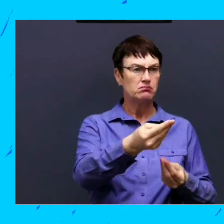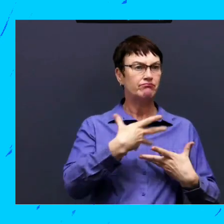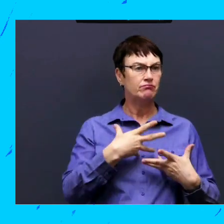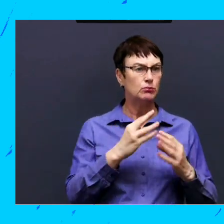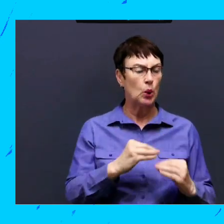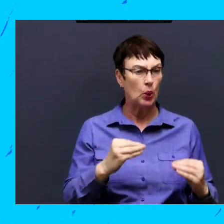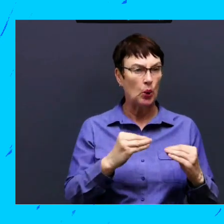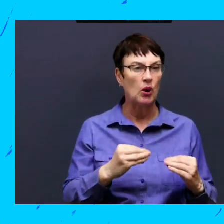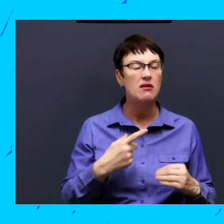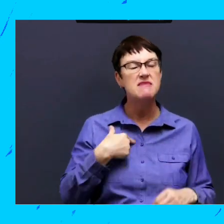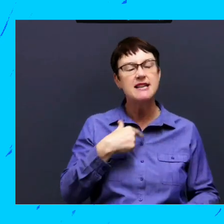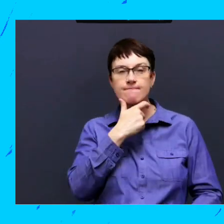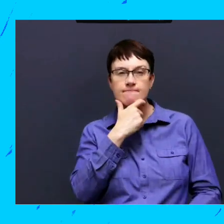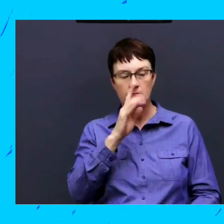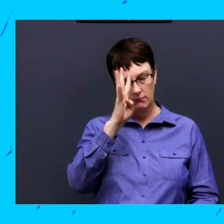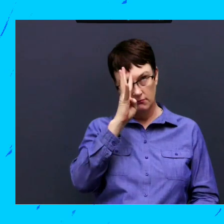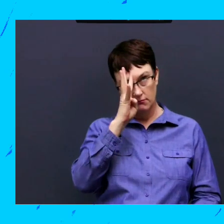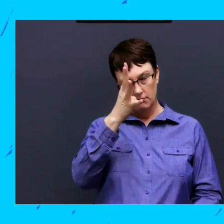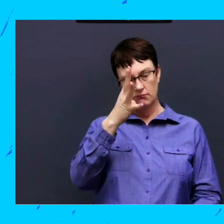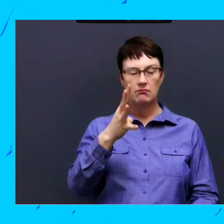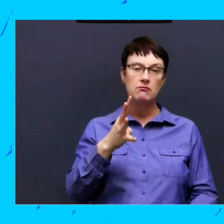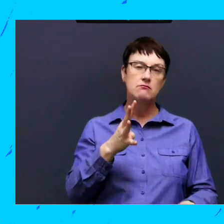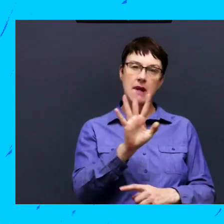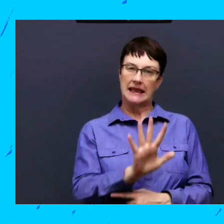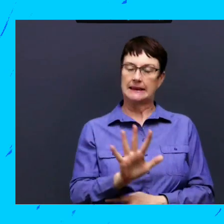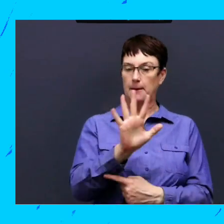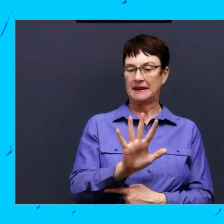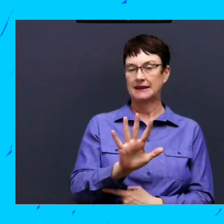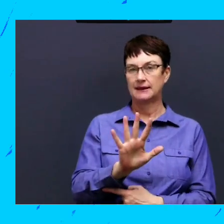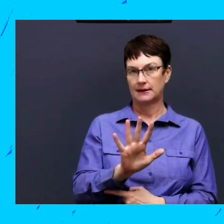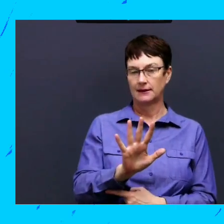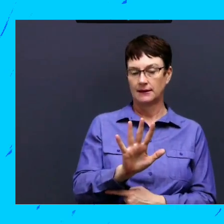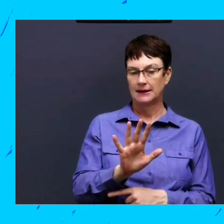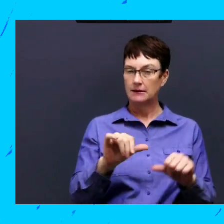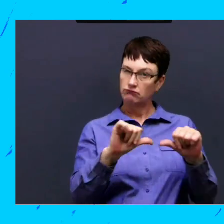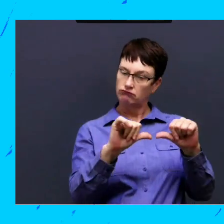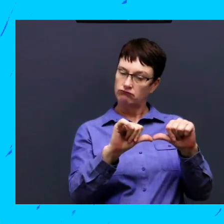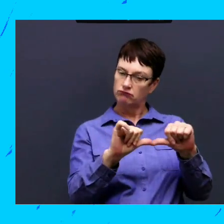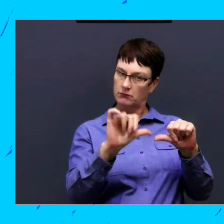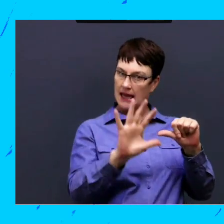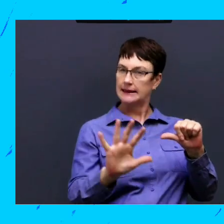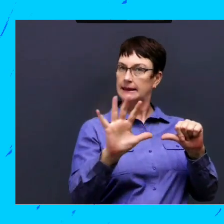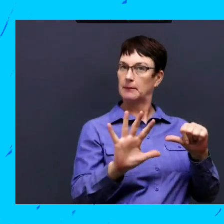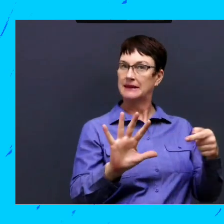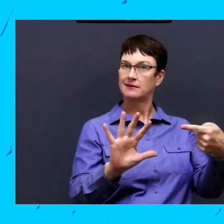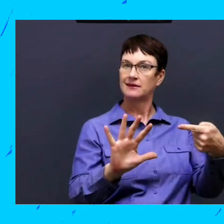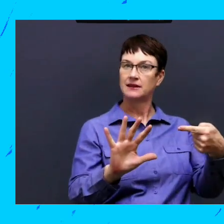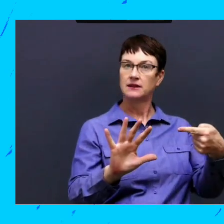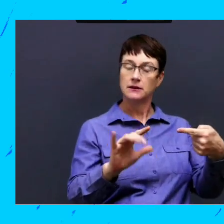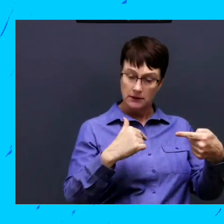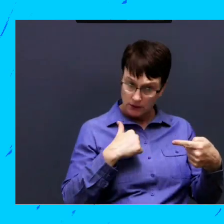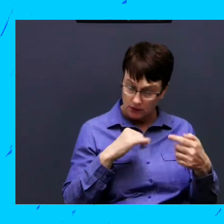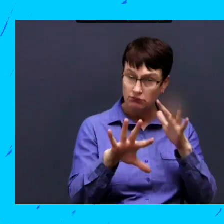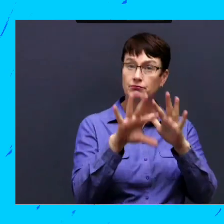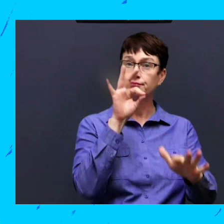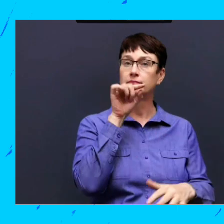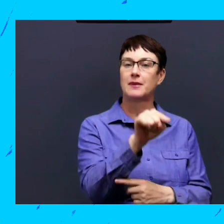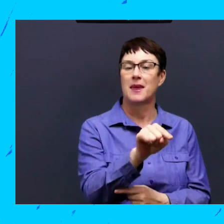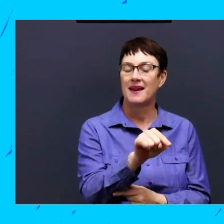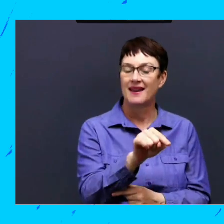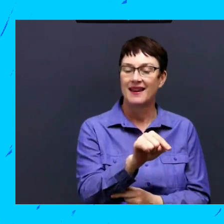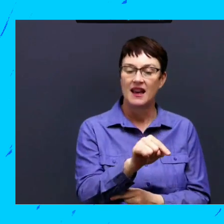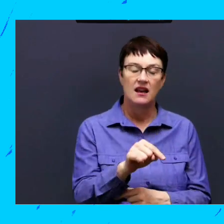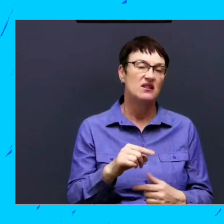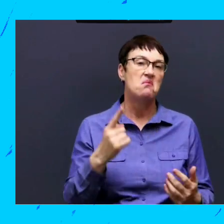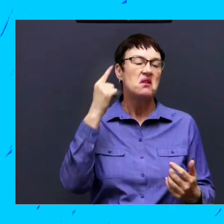nosotros promocionamos estimaciones. ¿Y cuál es una estimación? Es básicamente intentamos ver